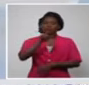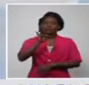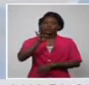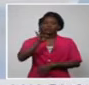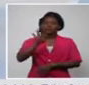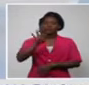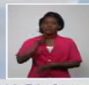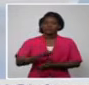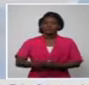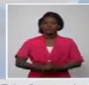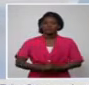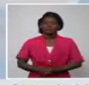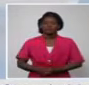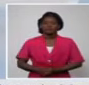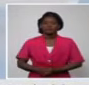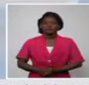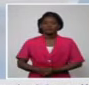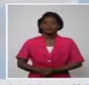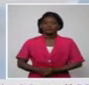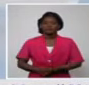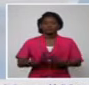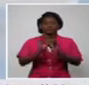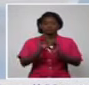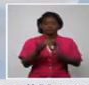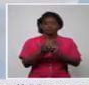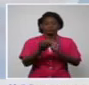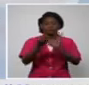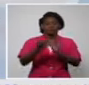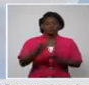11.184 y activos